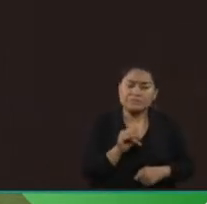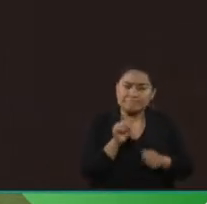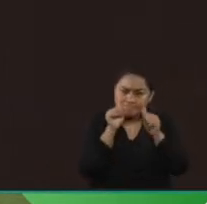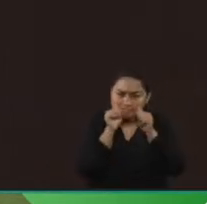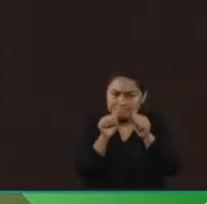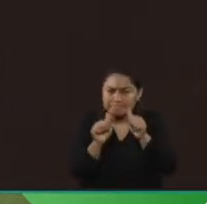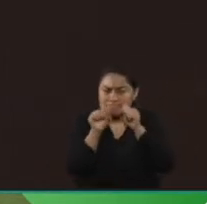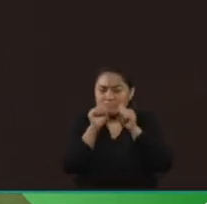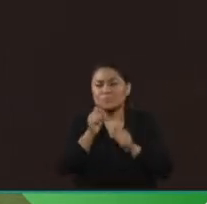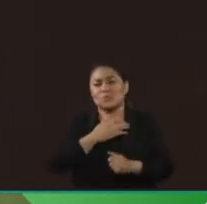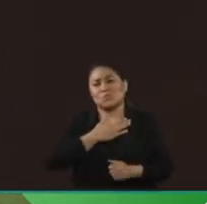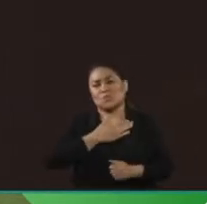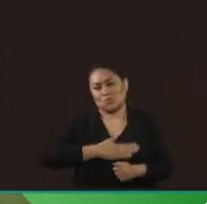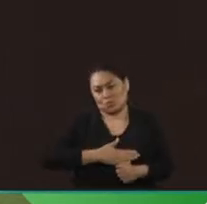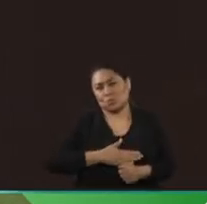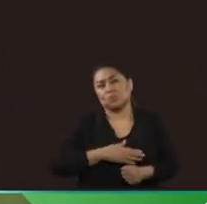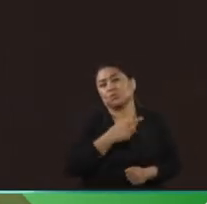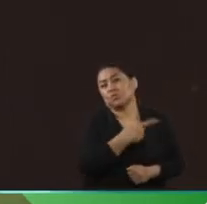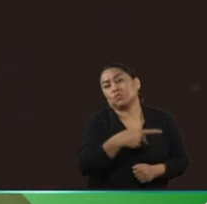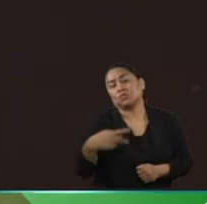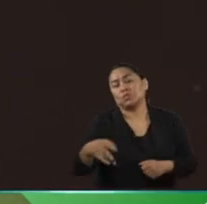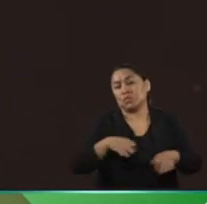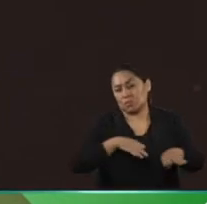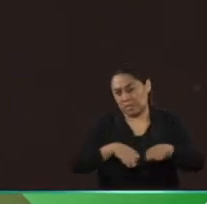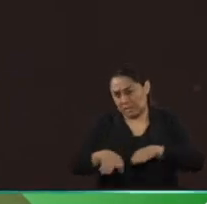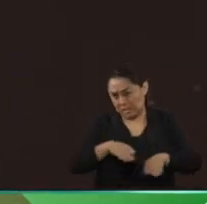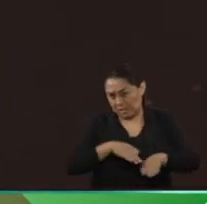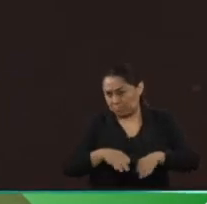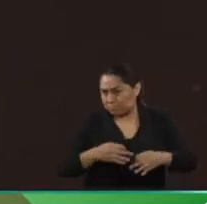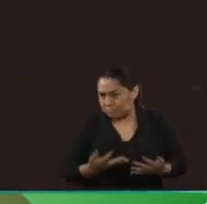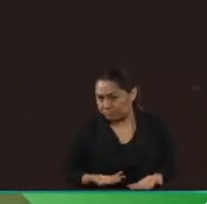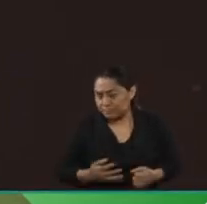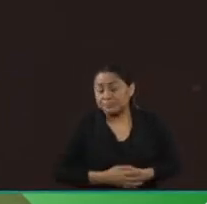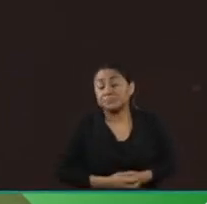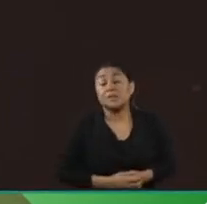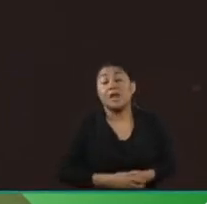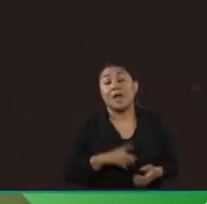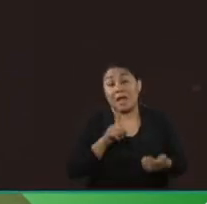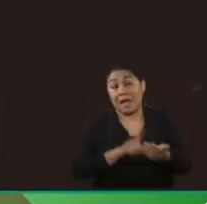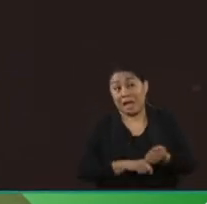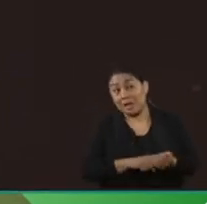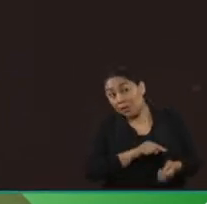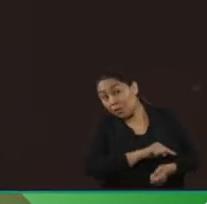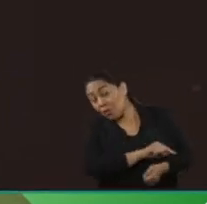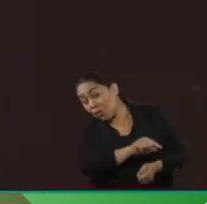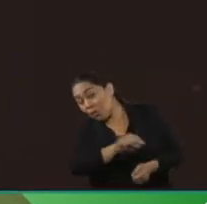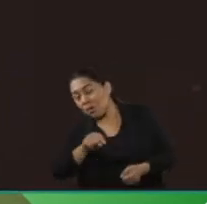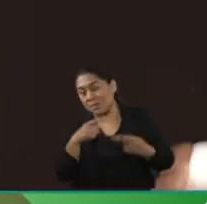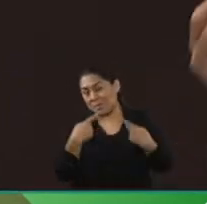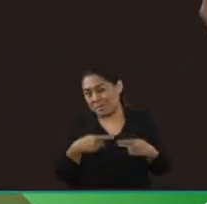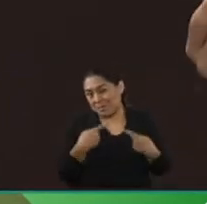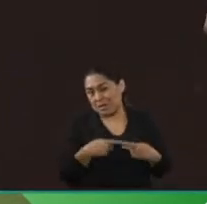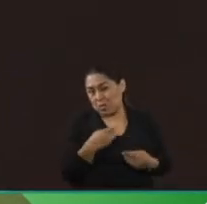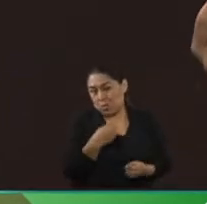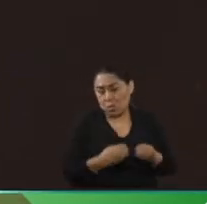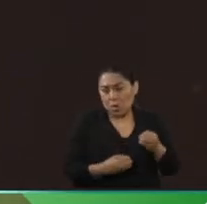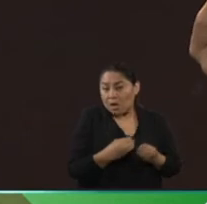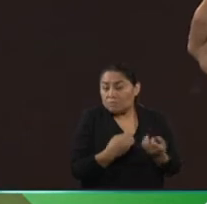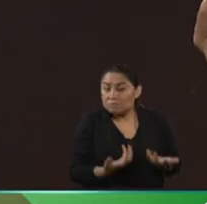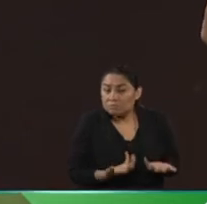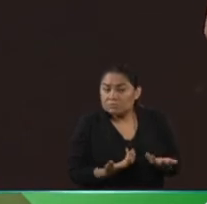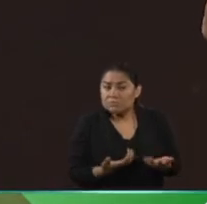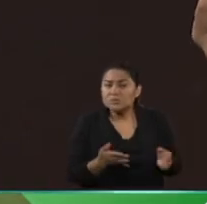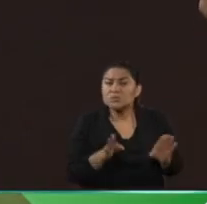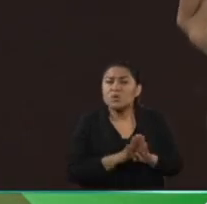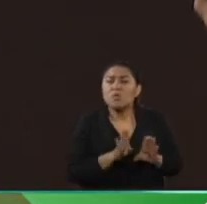más Justo a través de su trabajo pero para todos ellos y ellas su valor es una